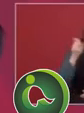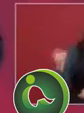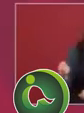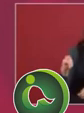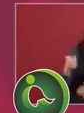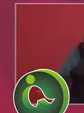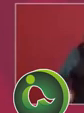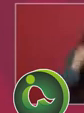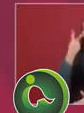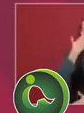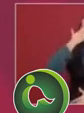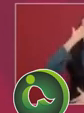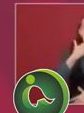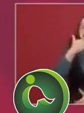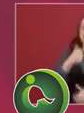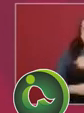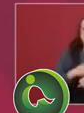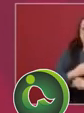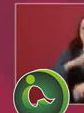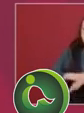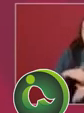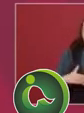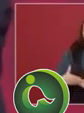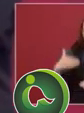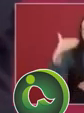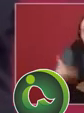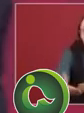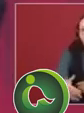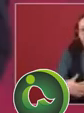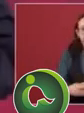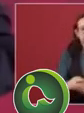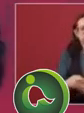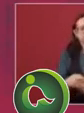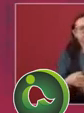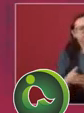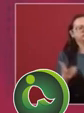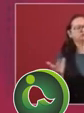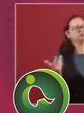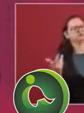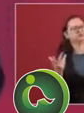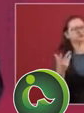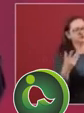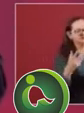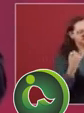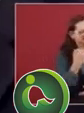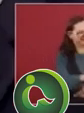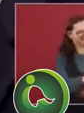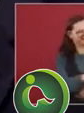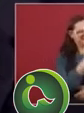pero independientemente de el absurdo de la denuncia lo que me llamó la atención